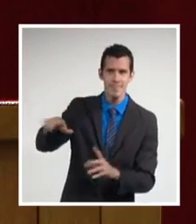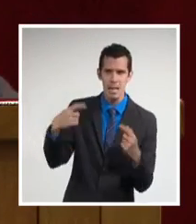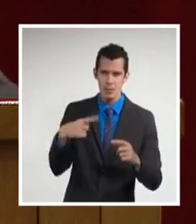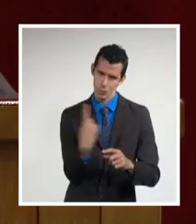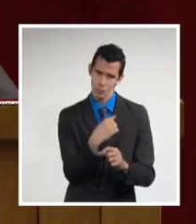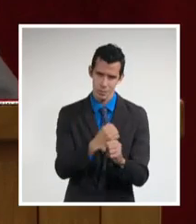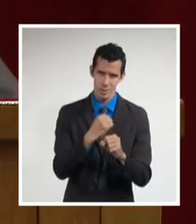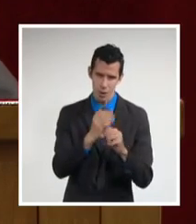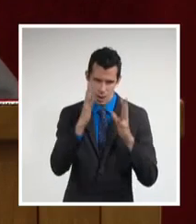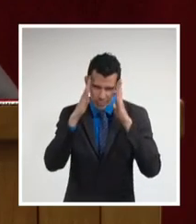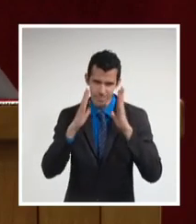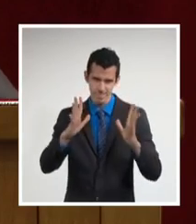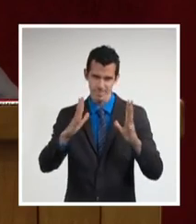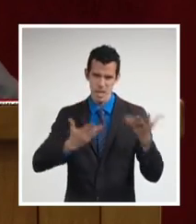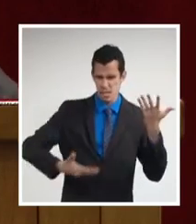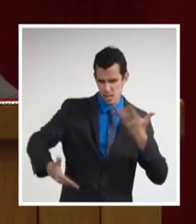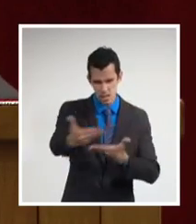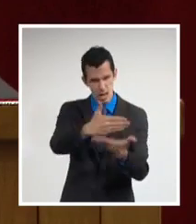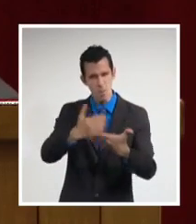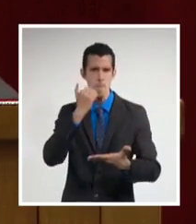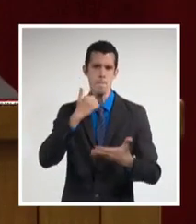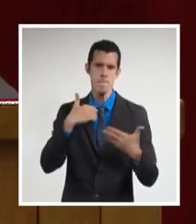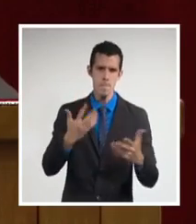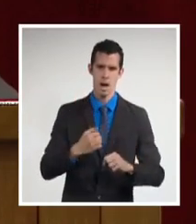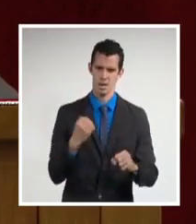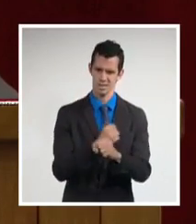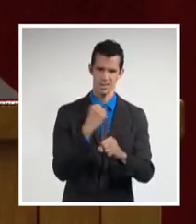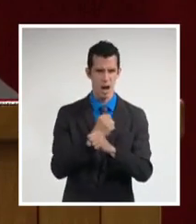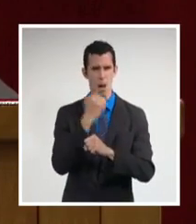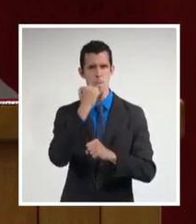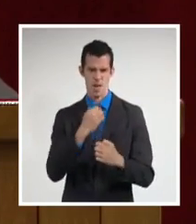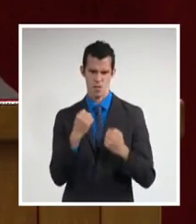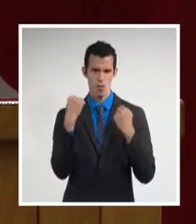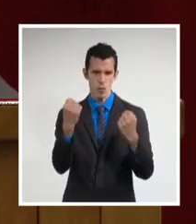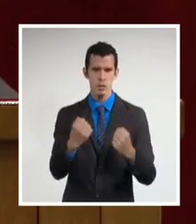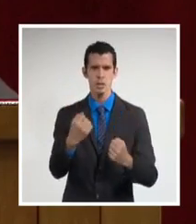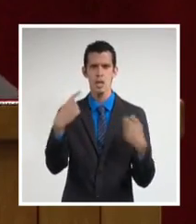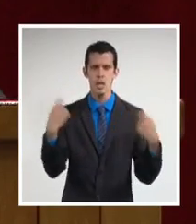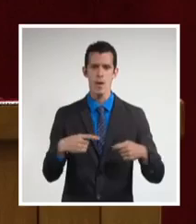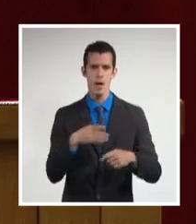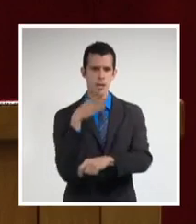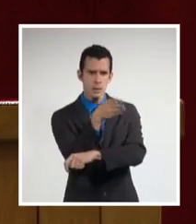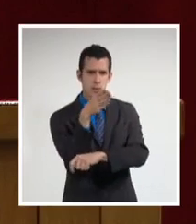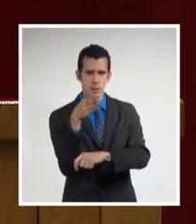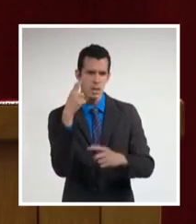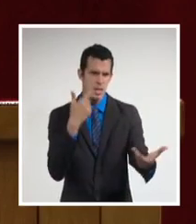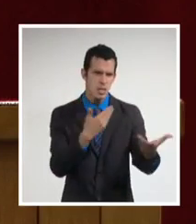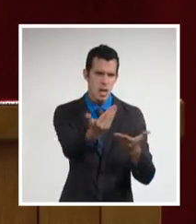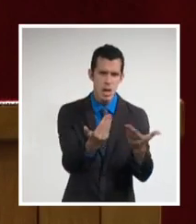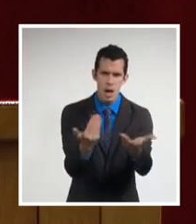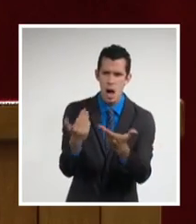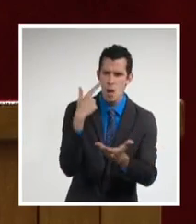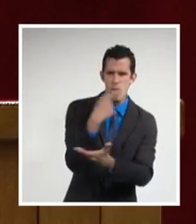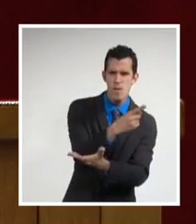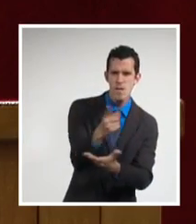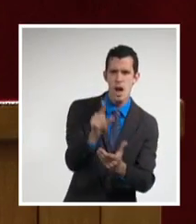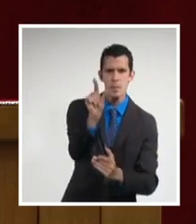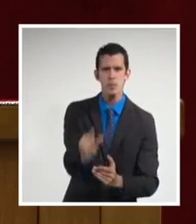y ese es otro reto que tenemos, extender aún más los procesos de debate y participación alrededor de los proyectos o